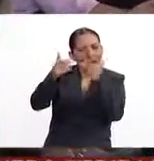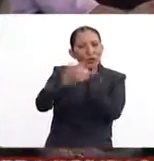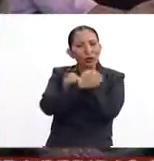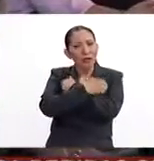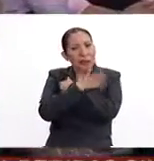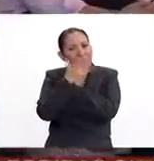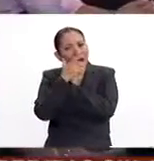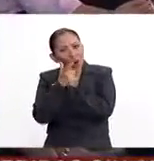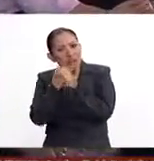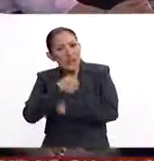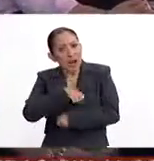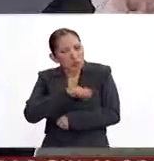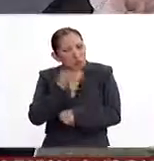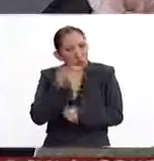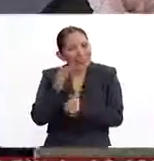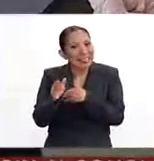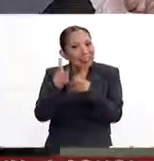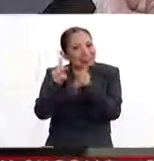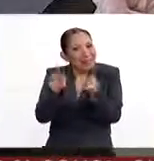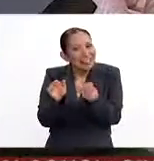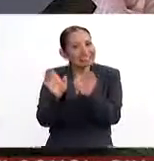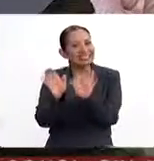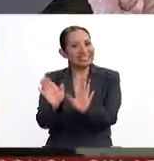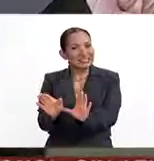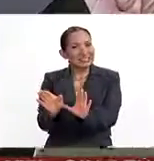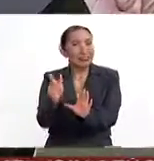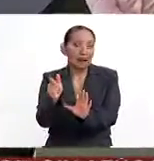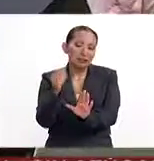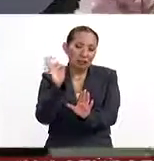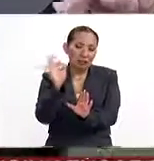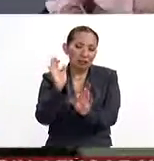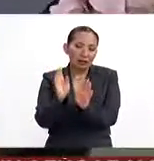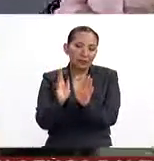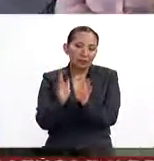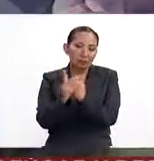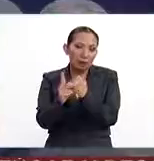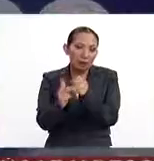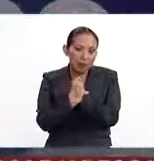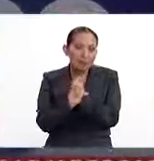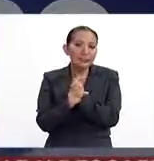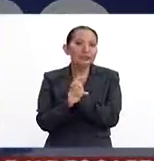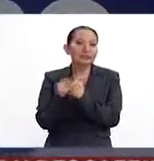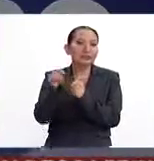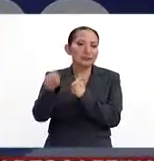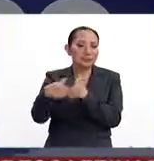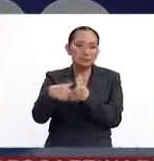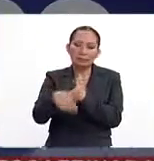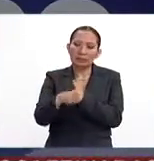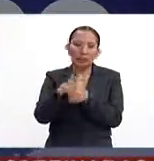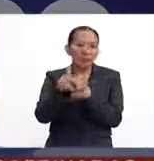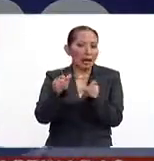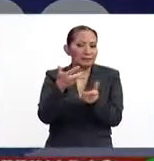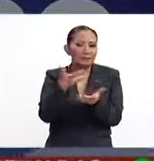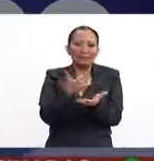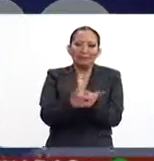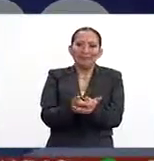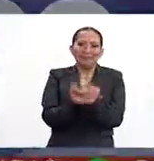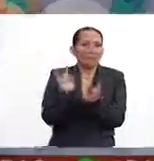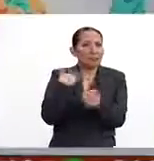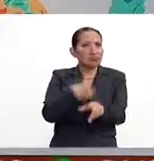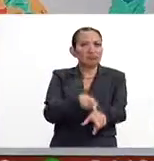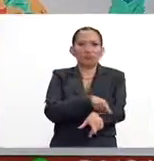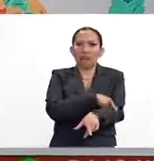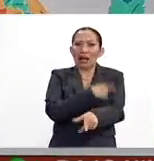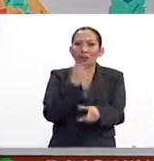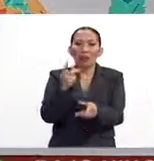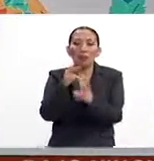de educación, de salud, esas cosas de fondo que realmente harán de un país mucho más pacífico y que sea una paz duradera,